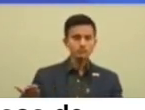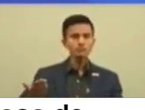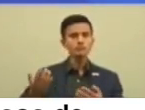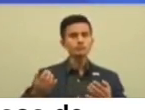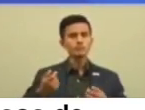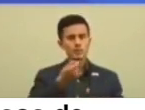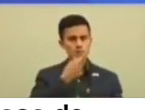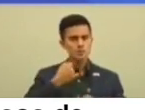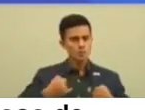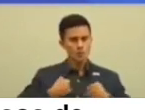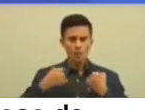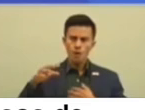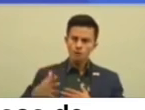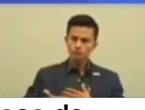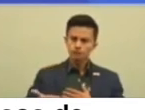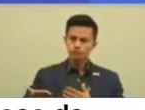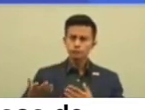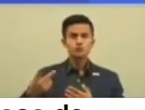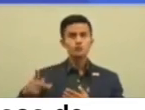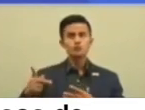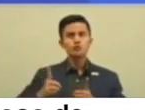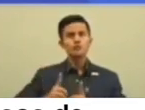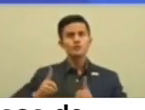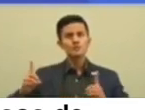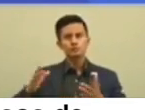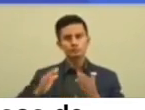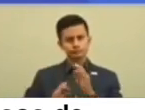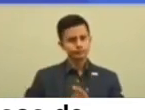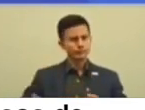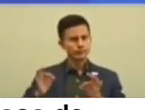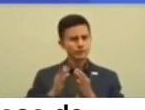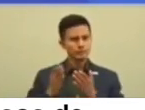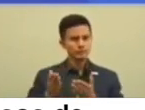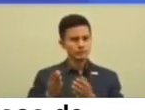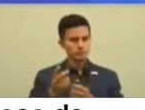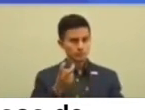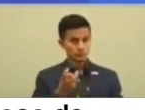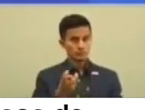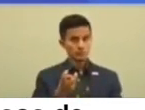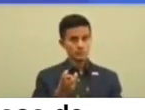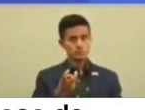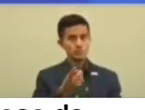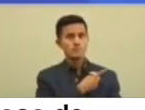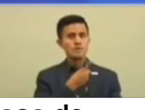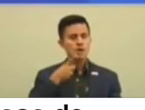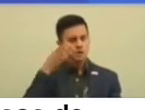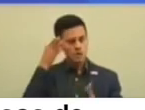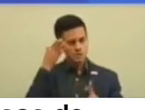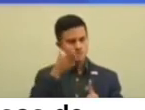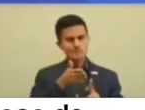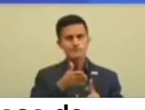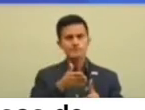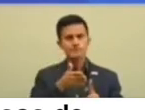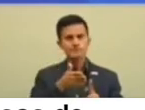agenda de los gobiernos debe albergar como tema prioritario la protección y desarrollo de las niñas, niños y adolescentes que